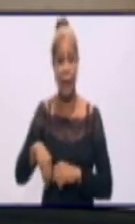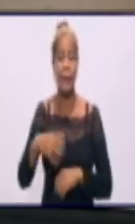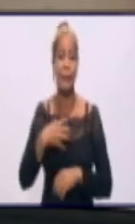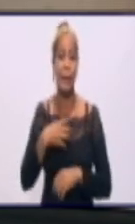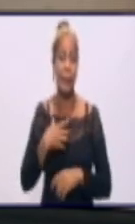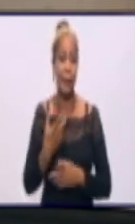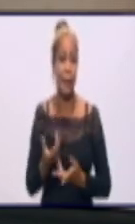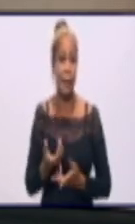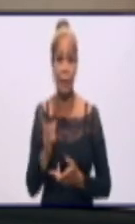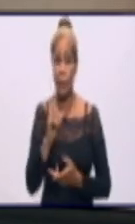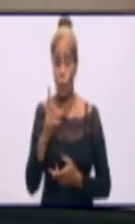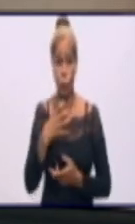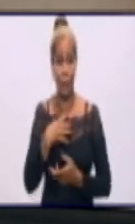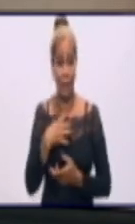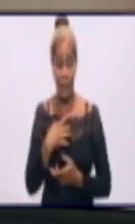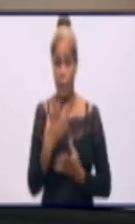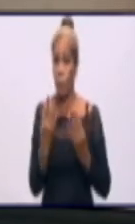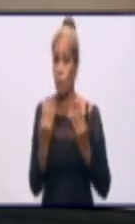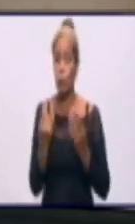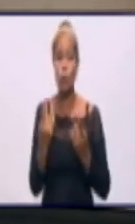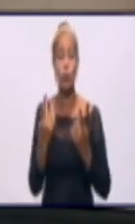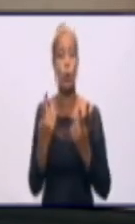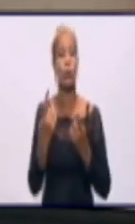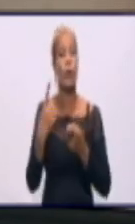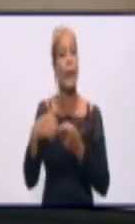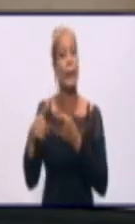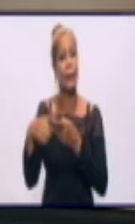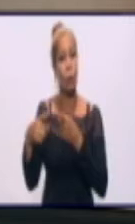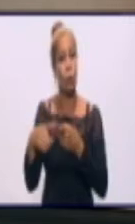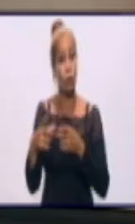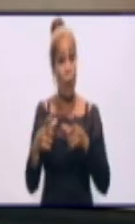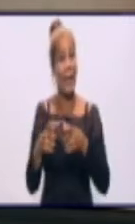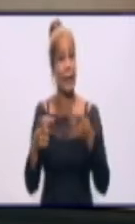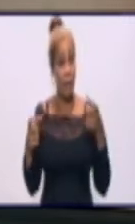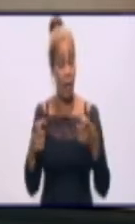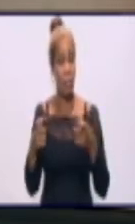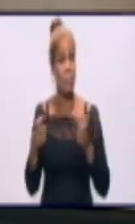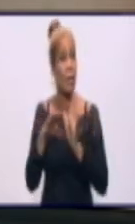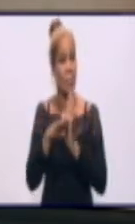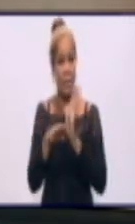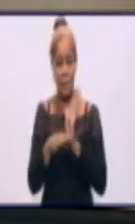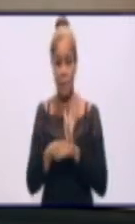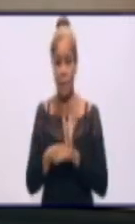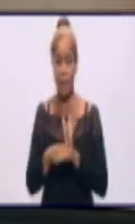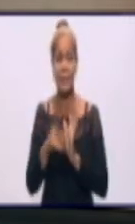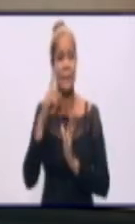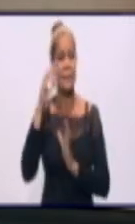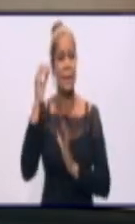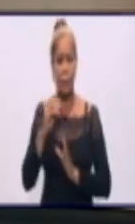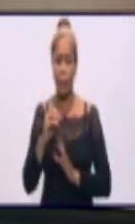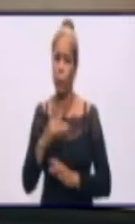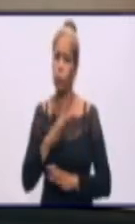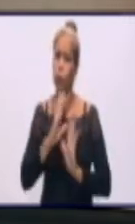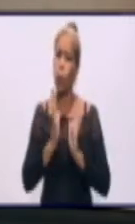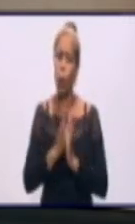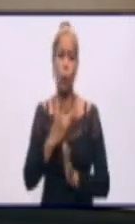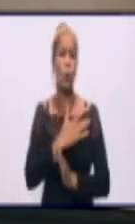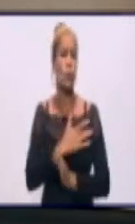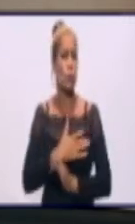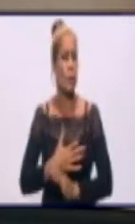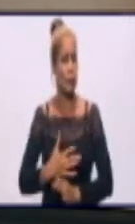recursos. Eso nos limita en gran medida. Todos sabemos lo sensible que son los trámites a la población que